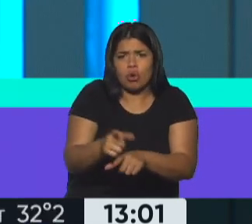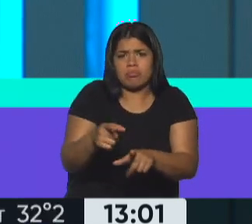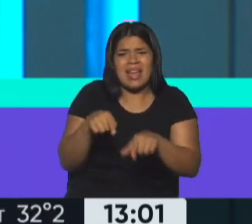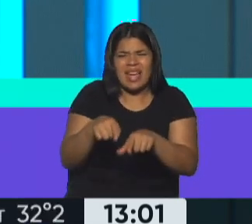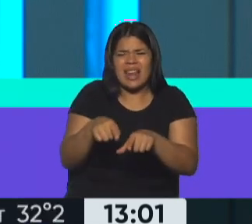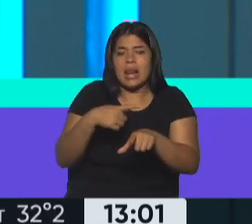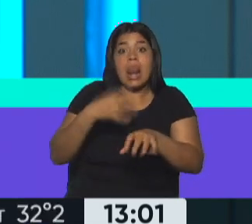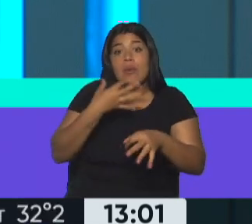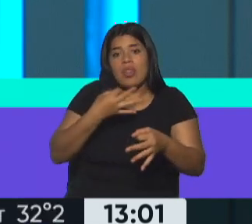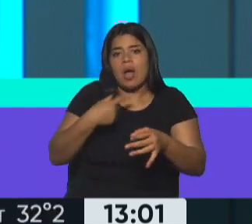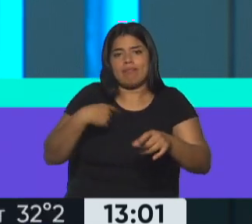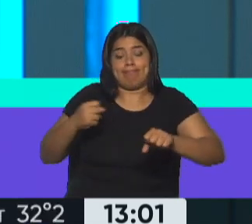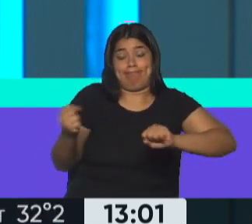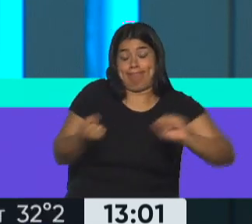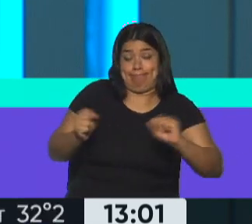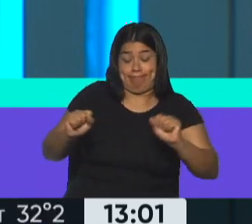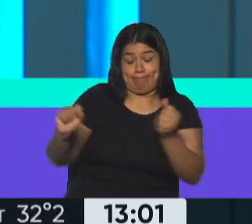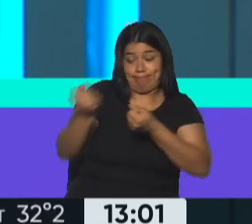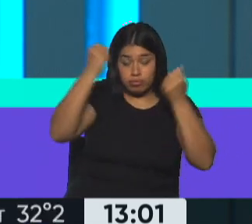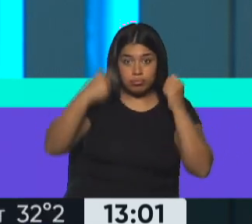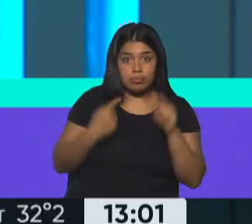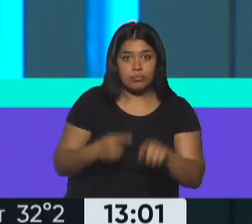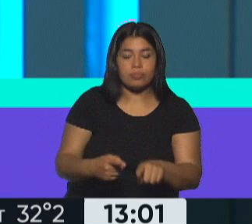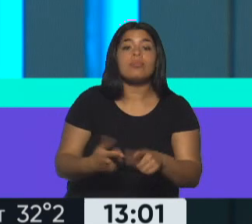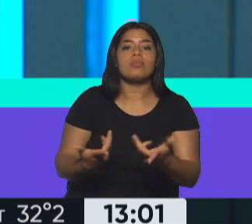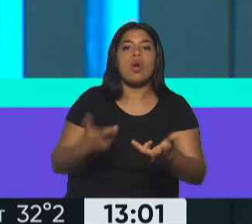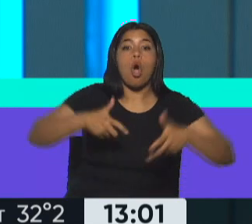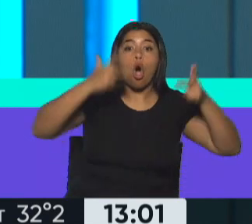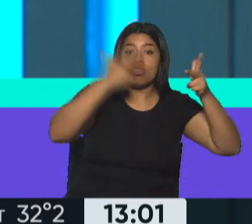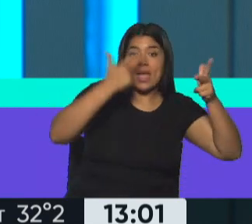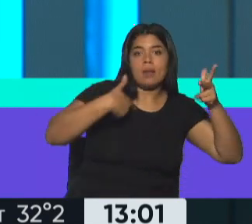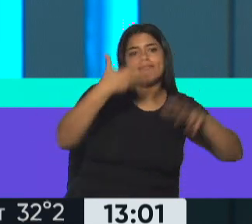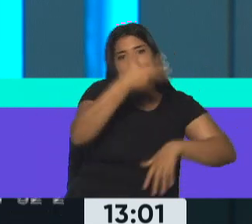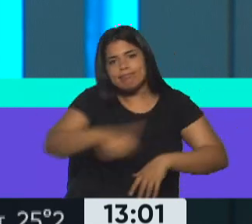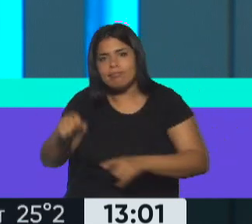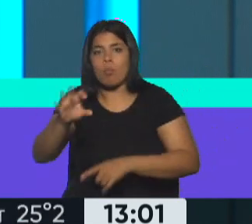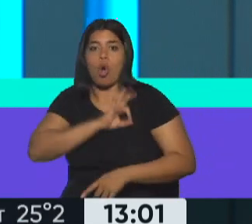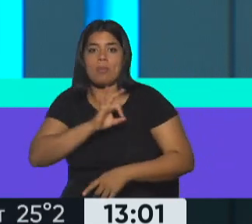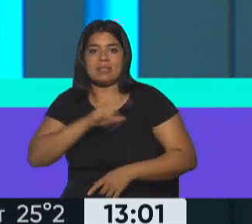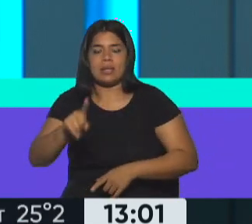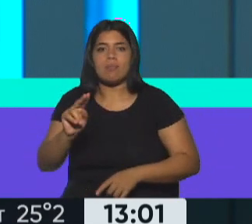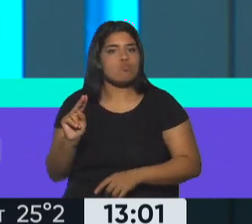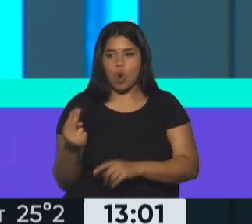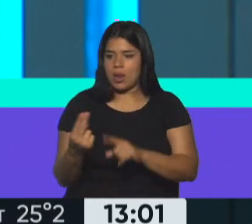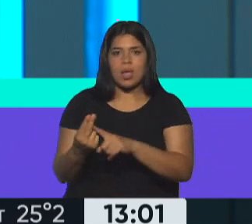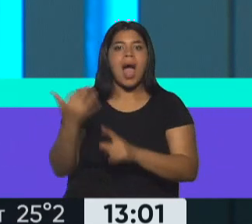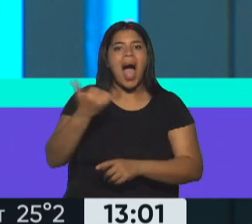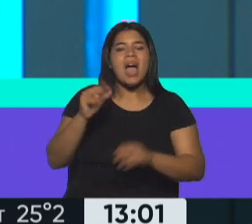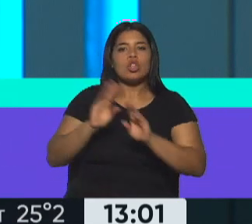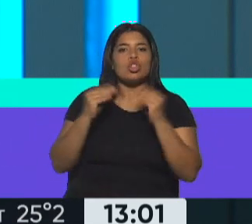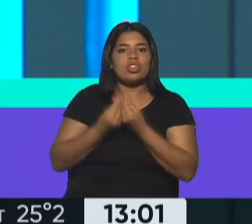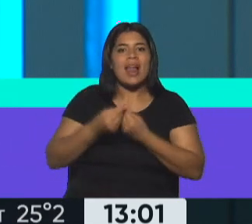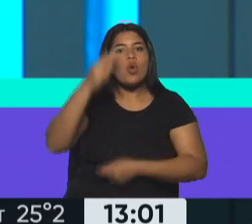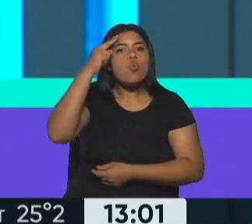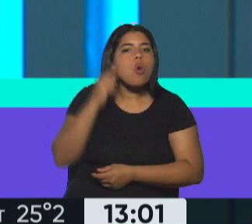esa es la palabra que utilizaron en algún momento en su conducta dentro del hotel lo llevan a la comisaría y finalmente muere hay nueve policías que están